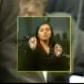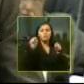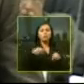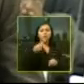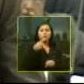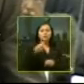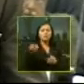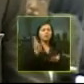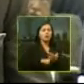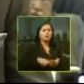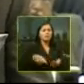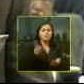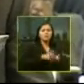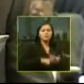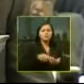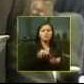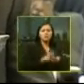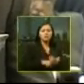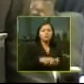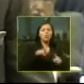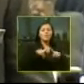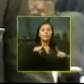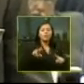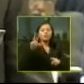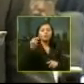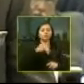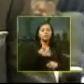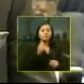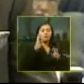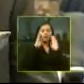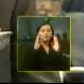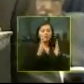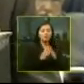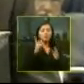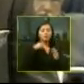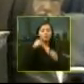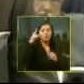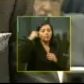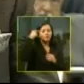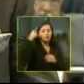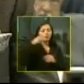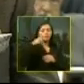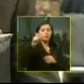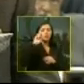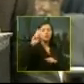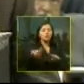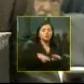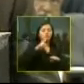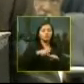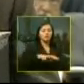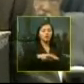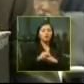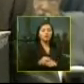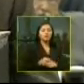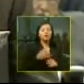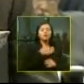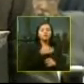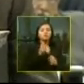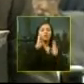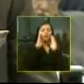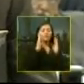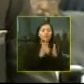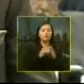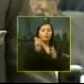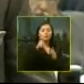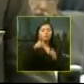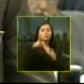sonar repetitivo, reiterativo, pero no estoy a favor de un Estado plurinacional, estoy a favor de un